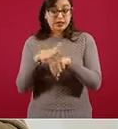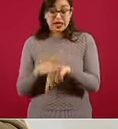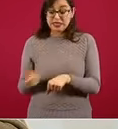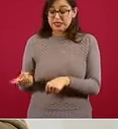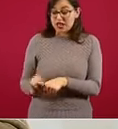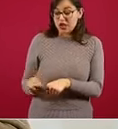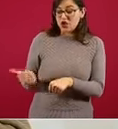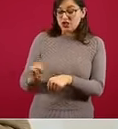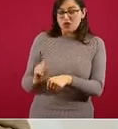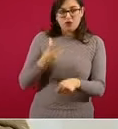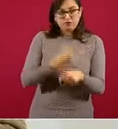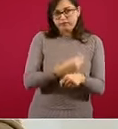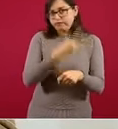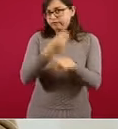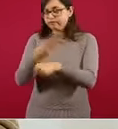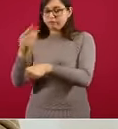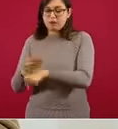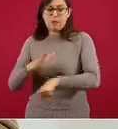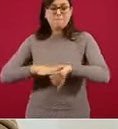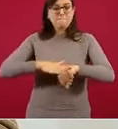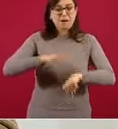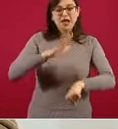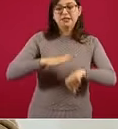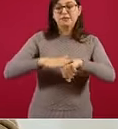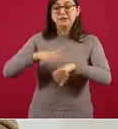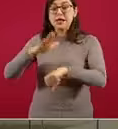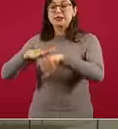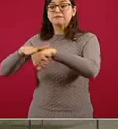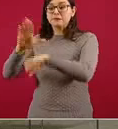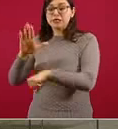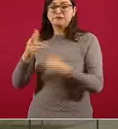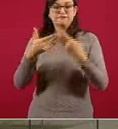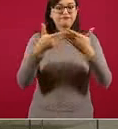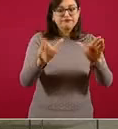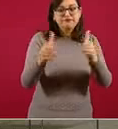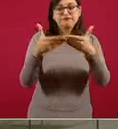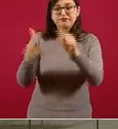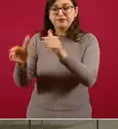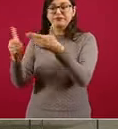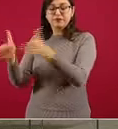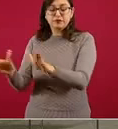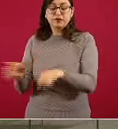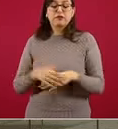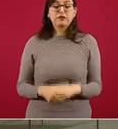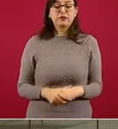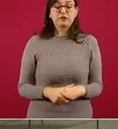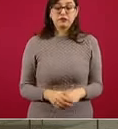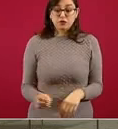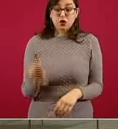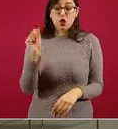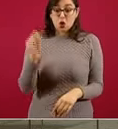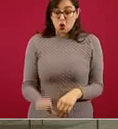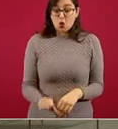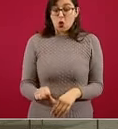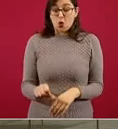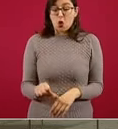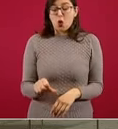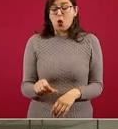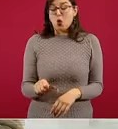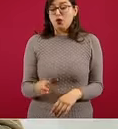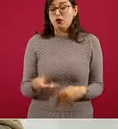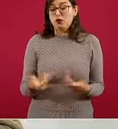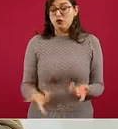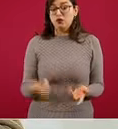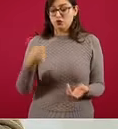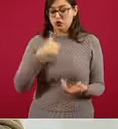se va incrementando, y justo el día de hoy yo participo como parte de la representación de la Secretaría